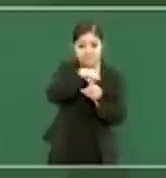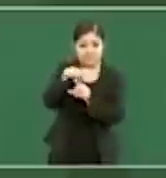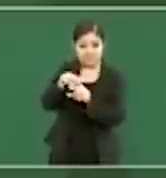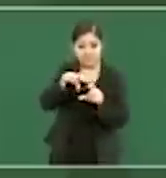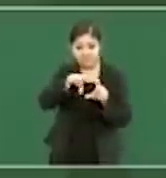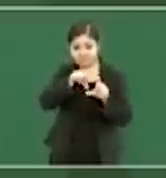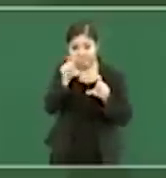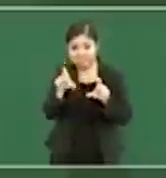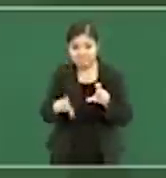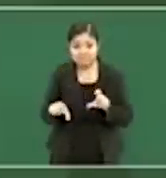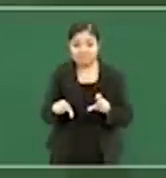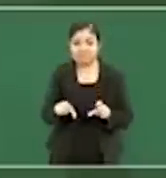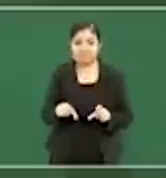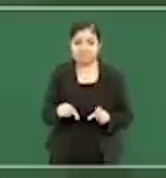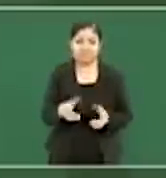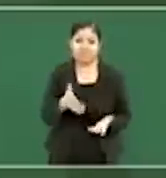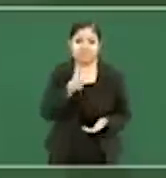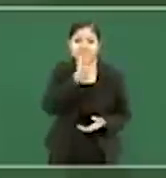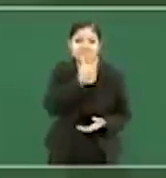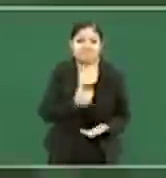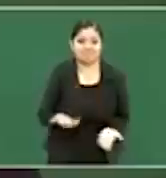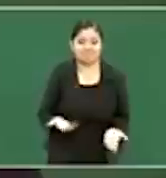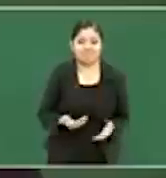Entonces, el que no actúa